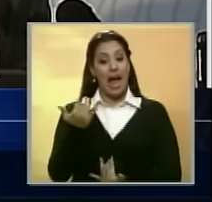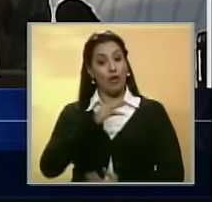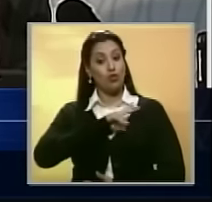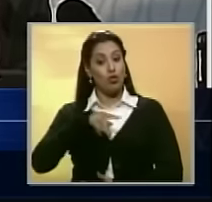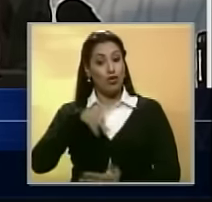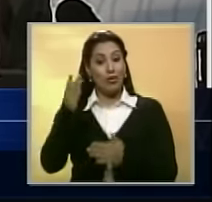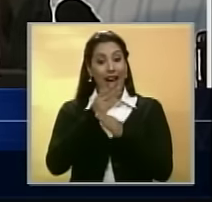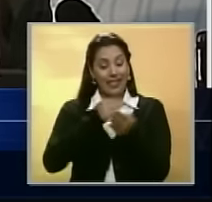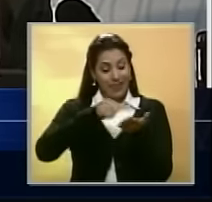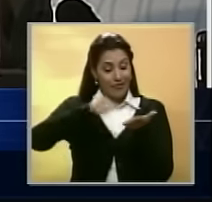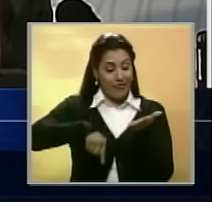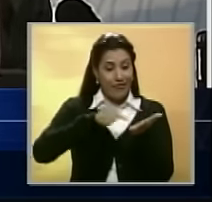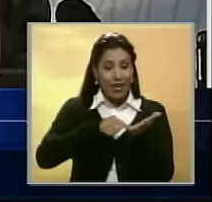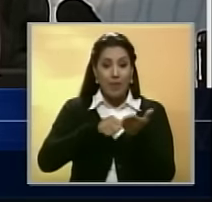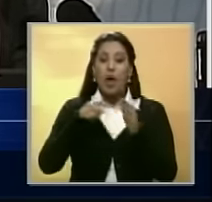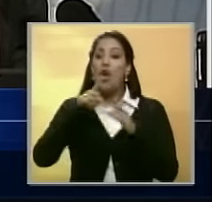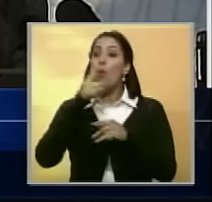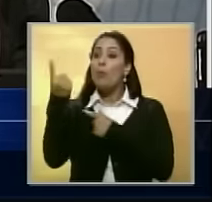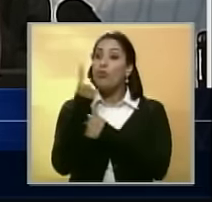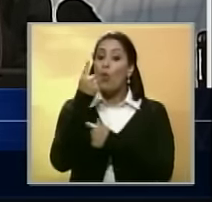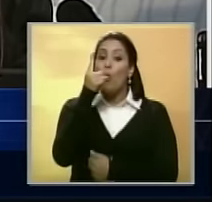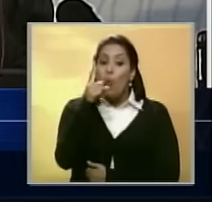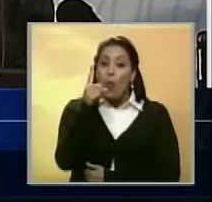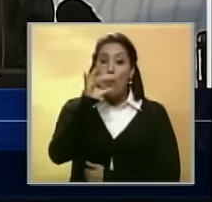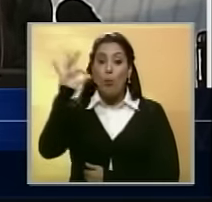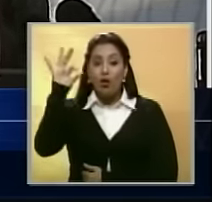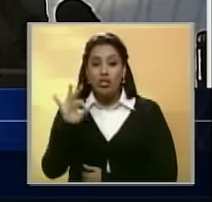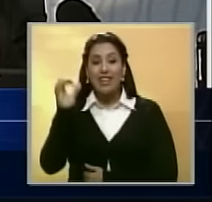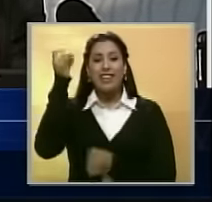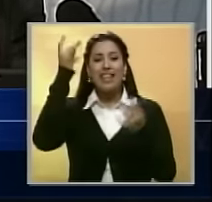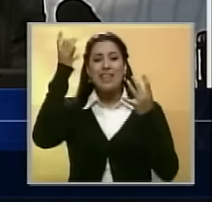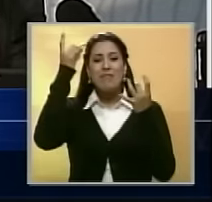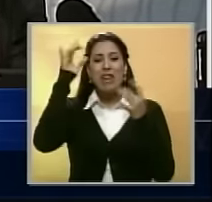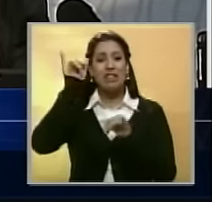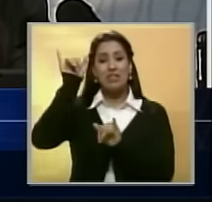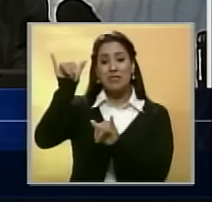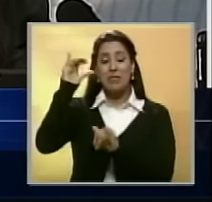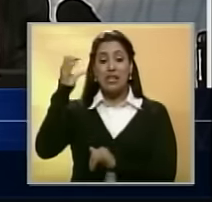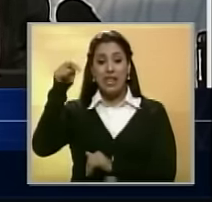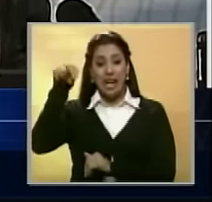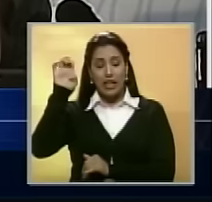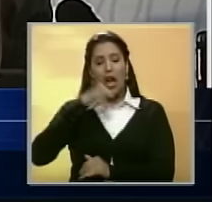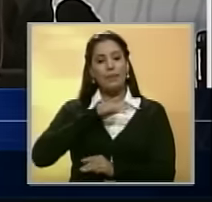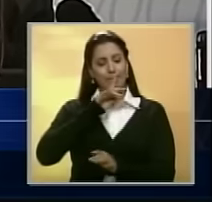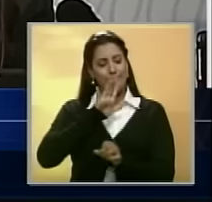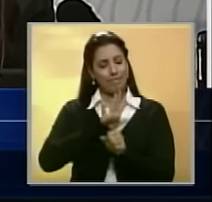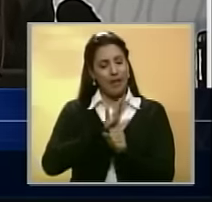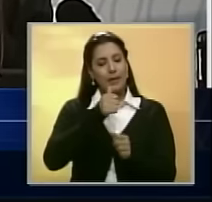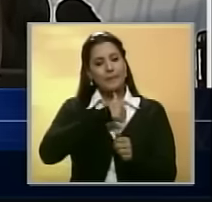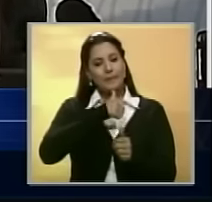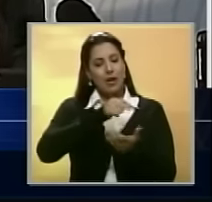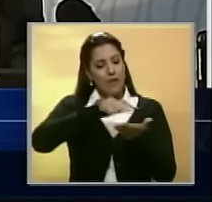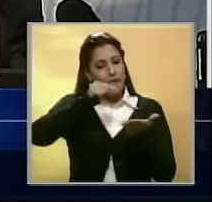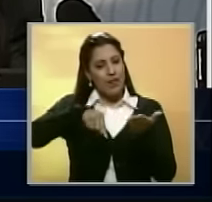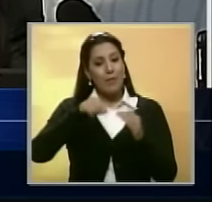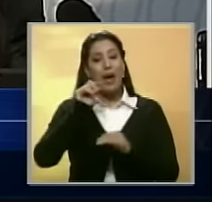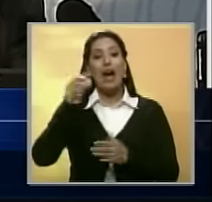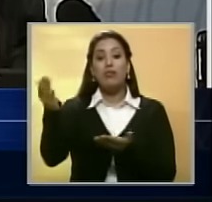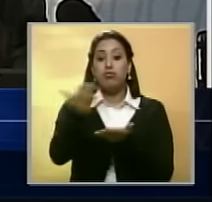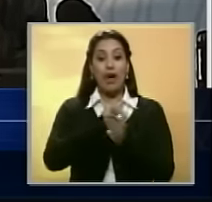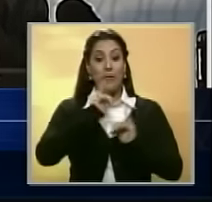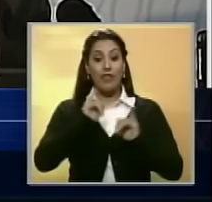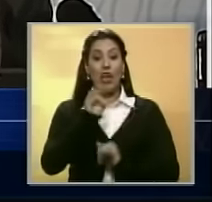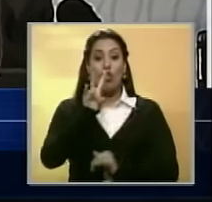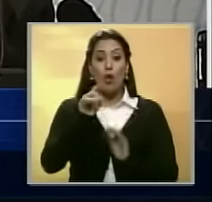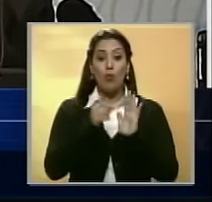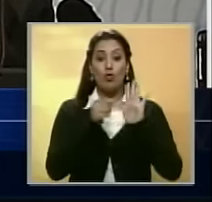firmamos, cumplimos el 1%, que fue un invento del Consejo Nacional Electoral, se recogieron 2.6 millones de firmas,